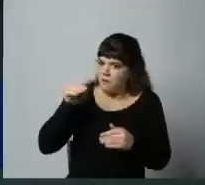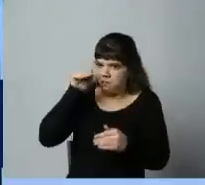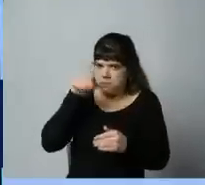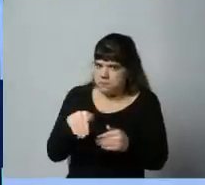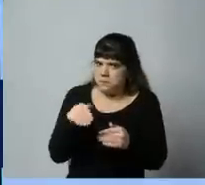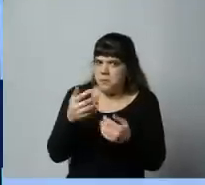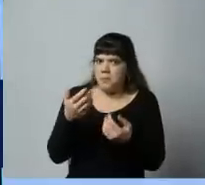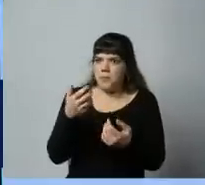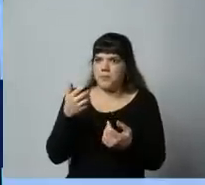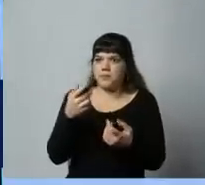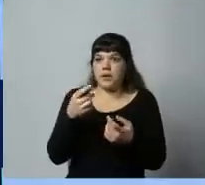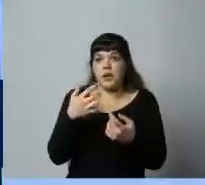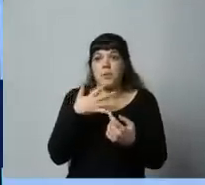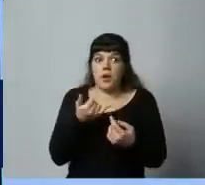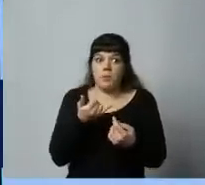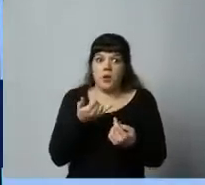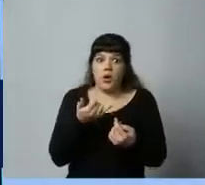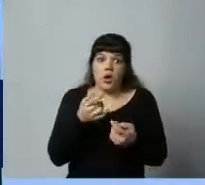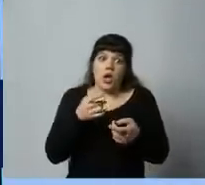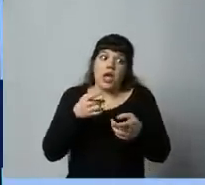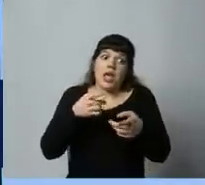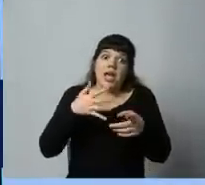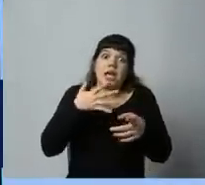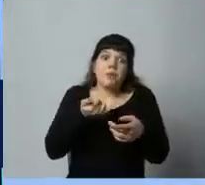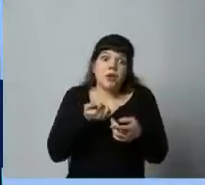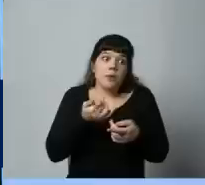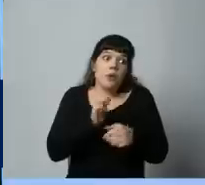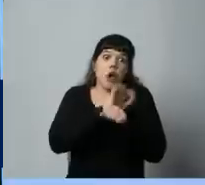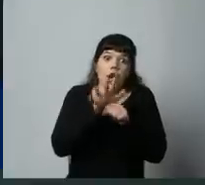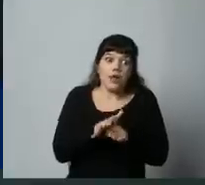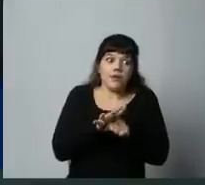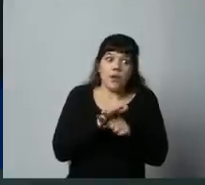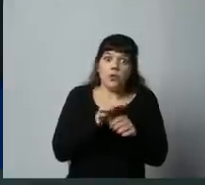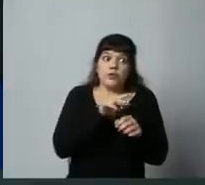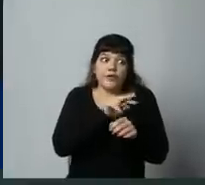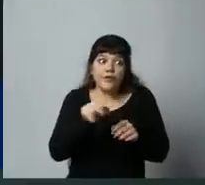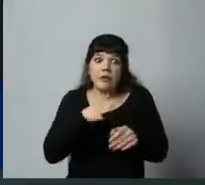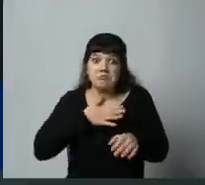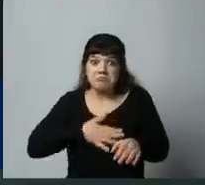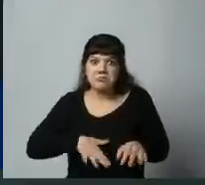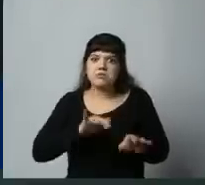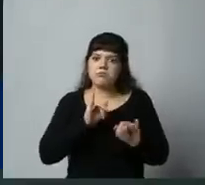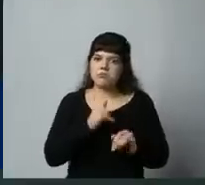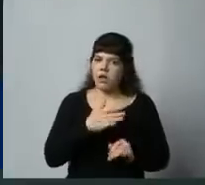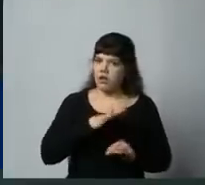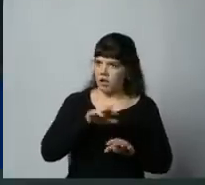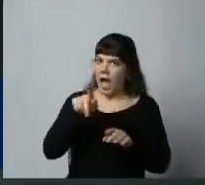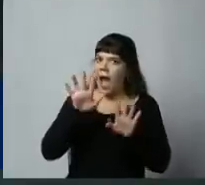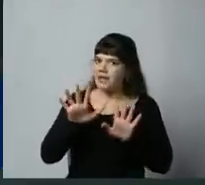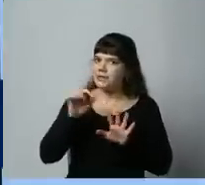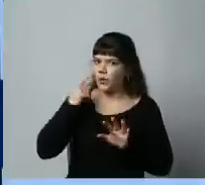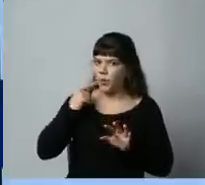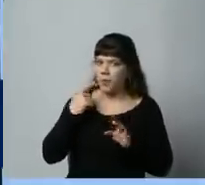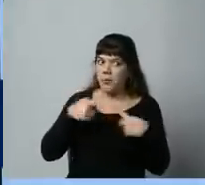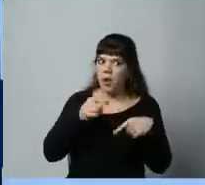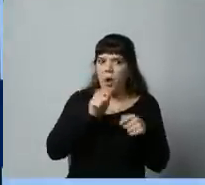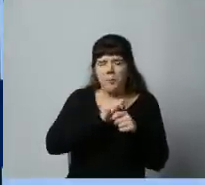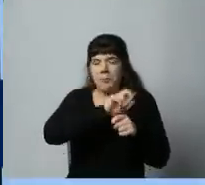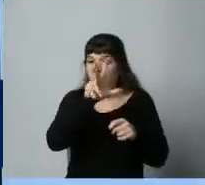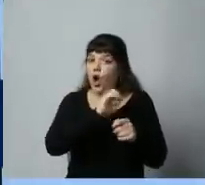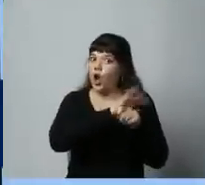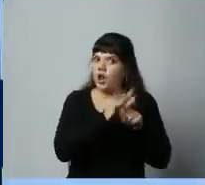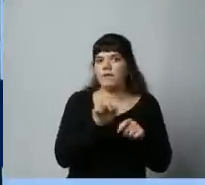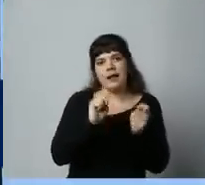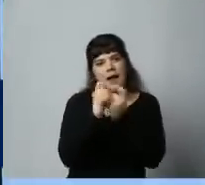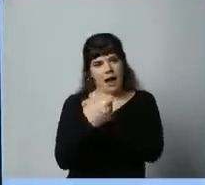complique la epidemia no de nuevo siempre y cuando mantengamos una Senda con los números que vienen ahora no están no están muy lindos y